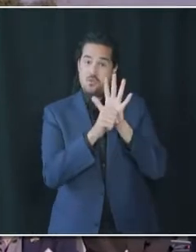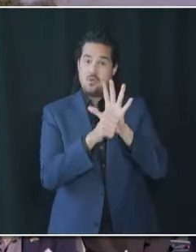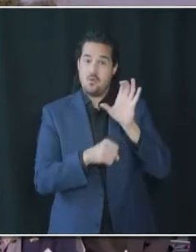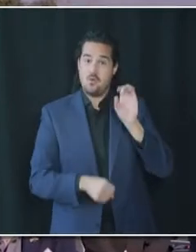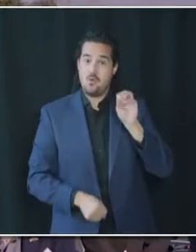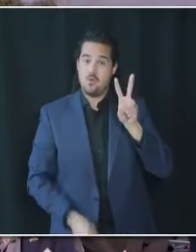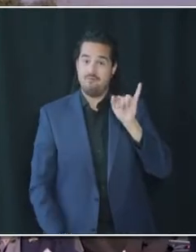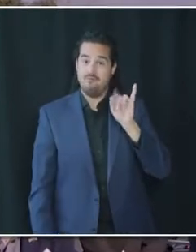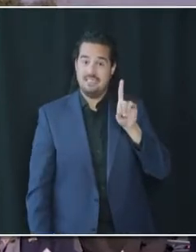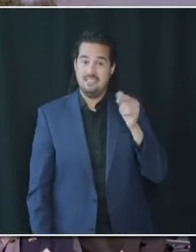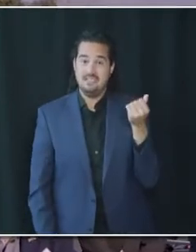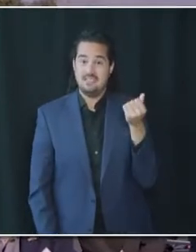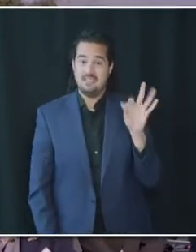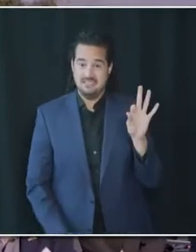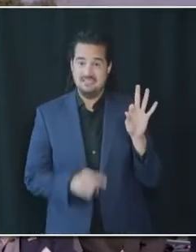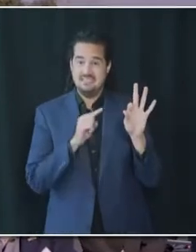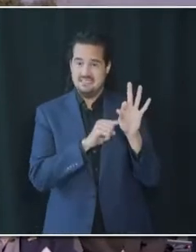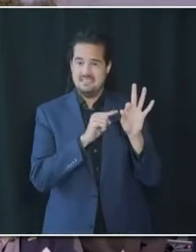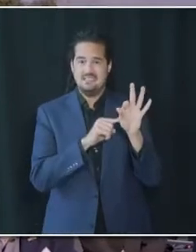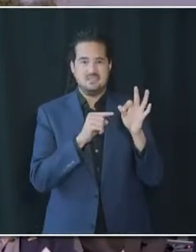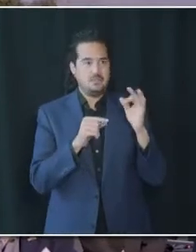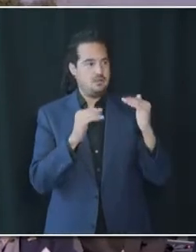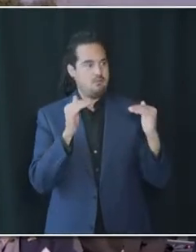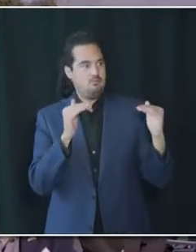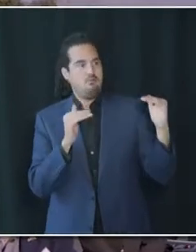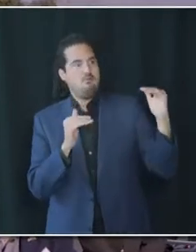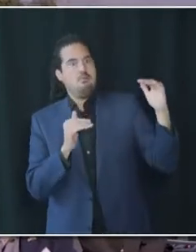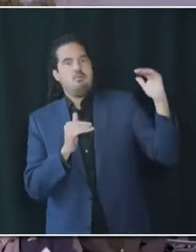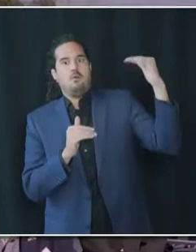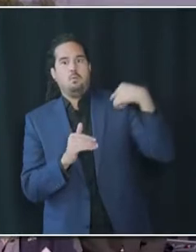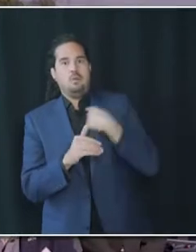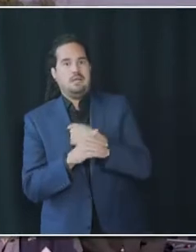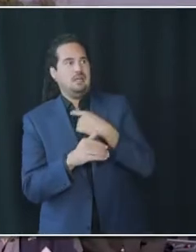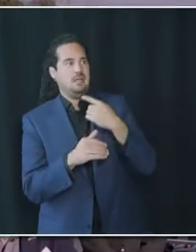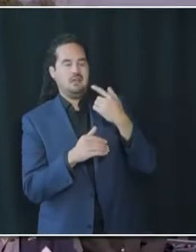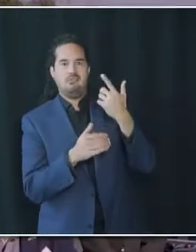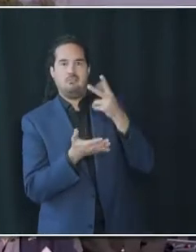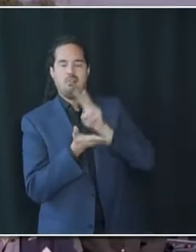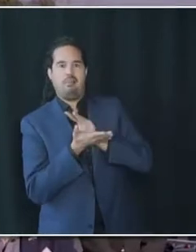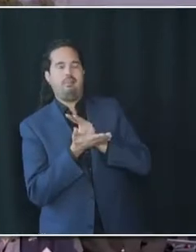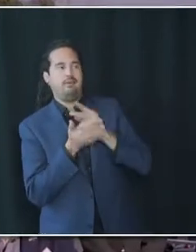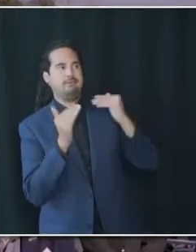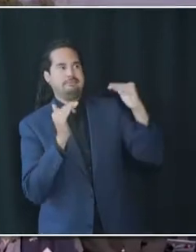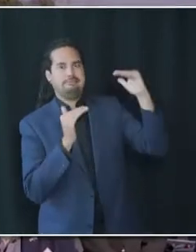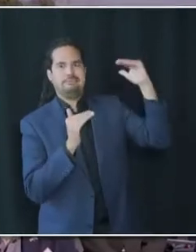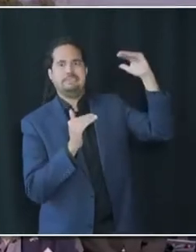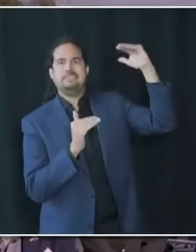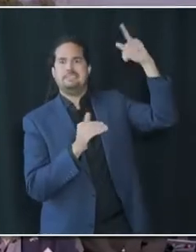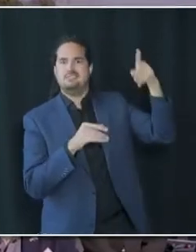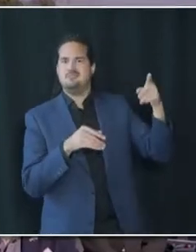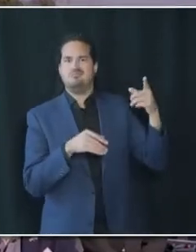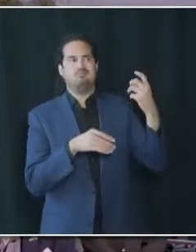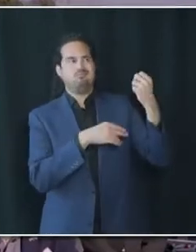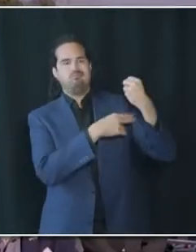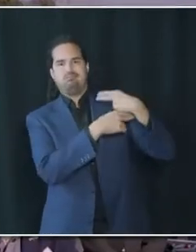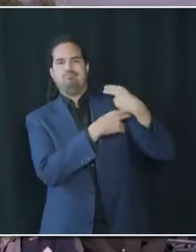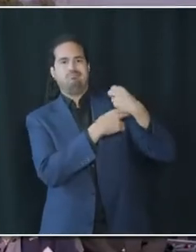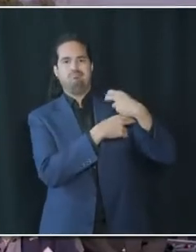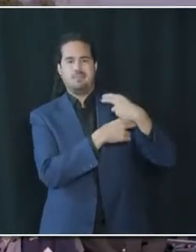ha tenido el control y tenemos que eliminar este control que tiene es